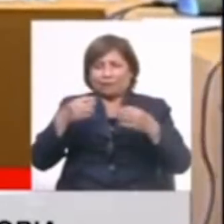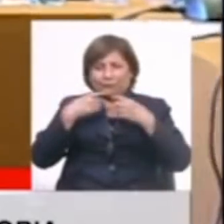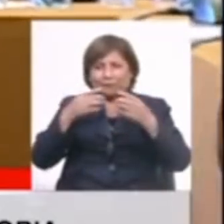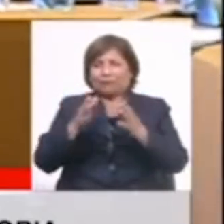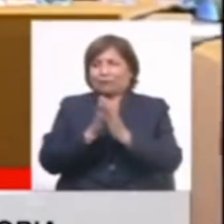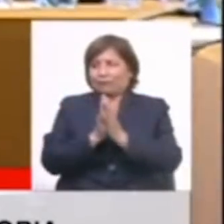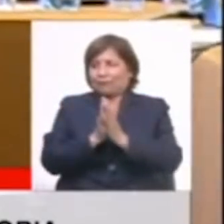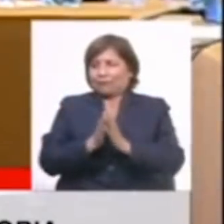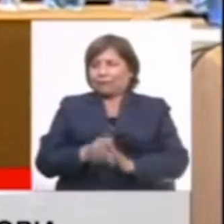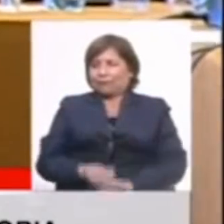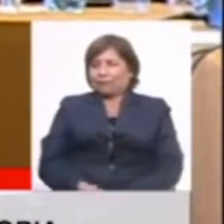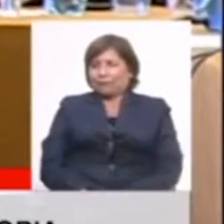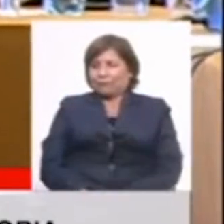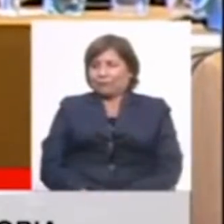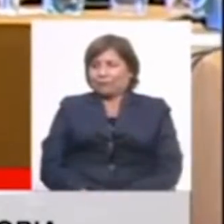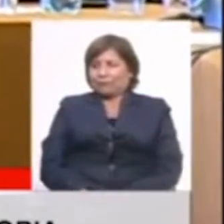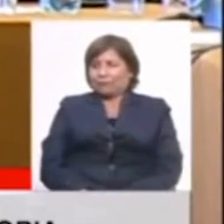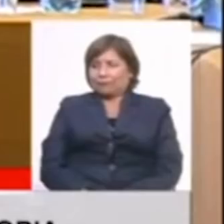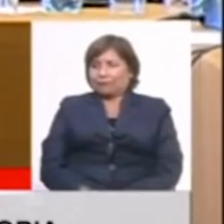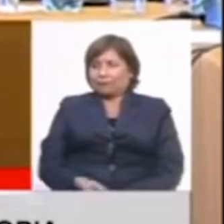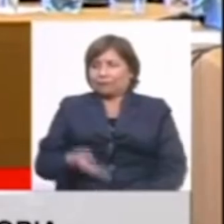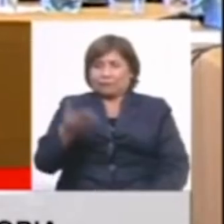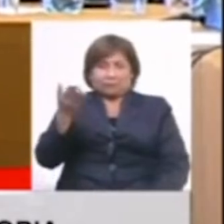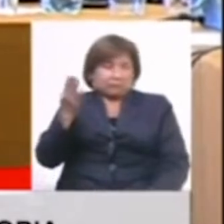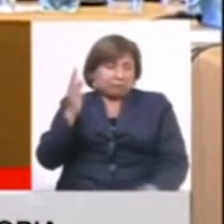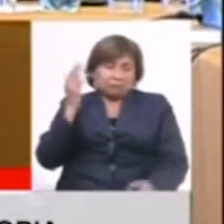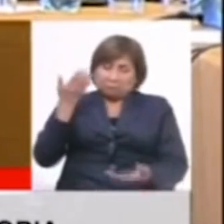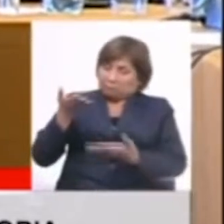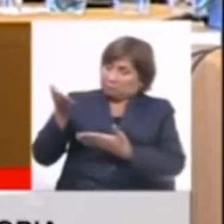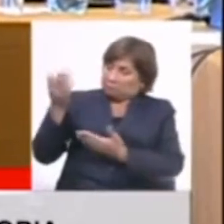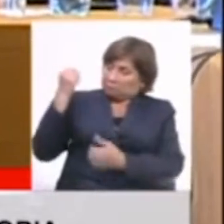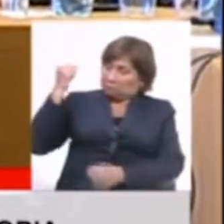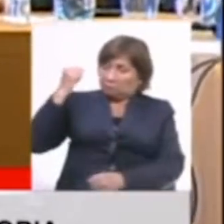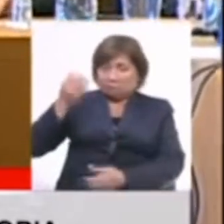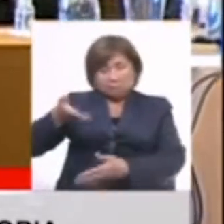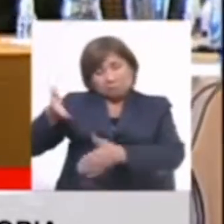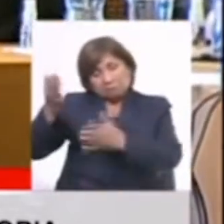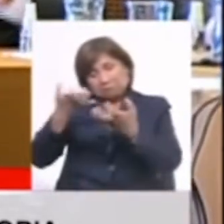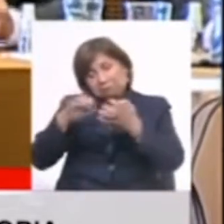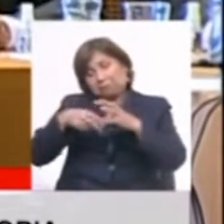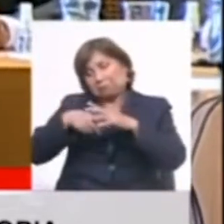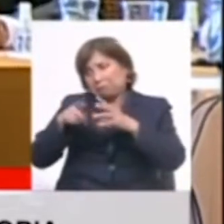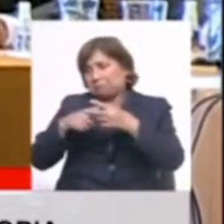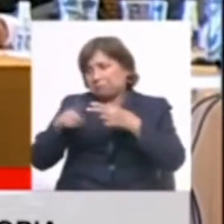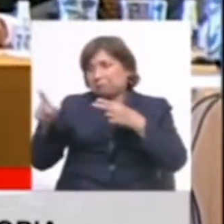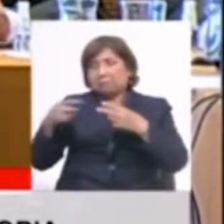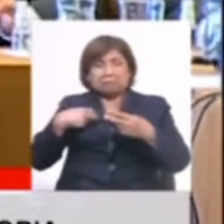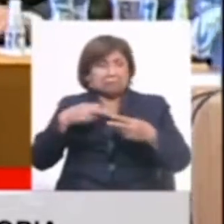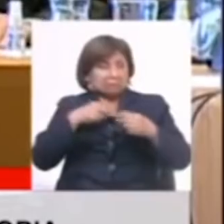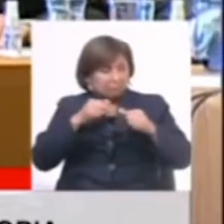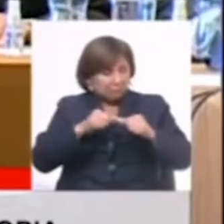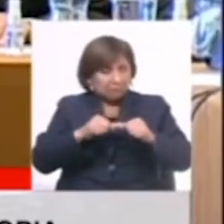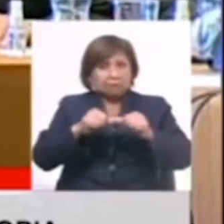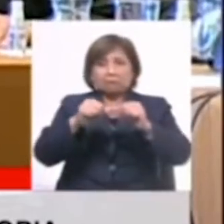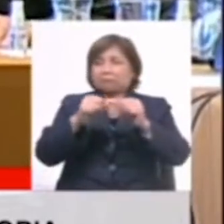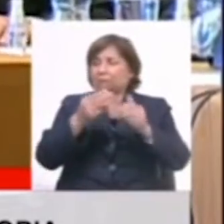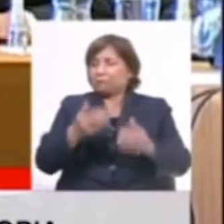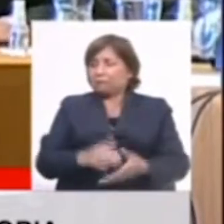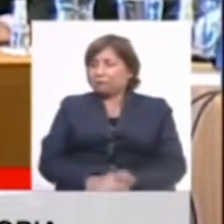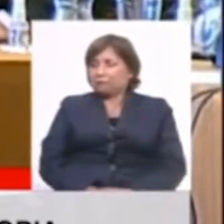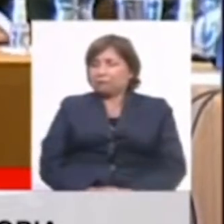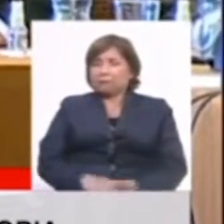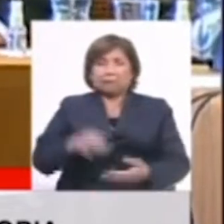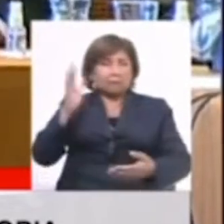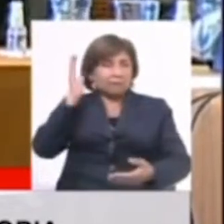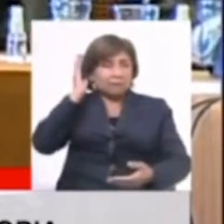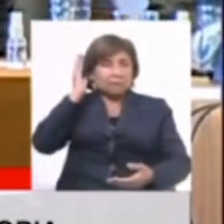favor. Presidente, usted está en todo su derecho de retirarse si así lo considera. Nosotros seguiremos